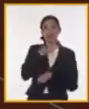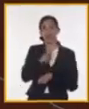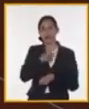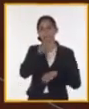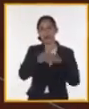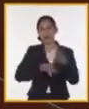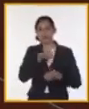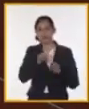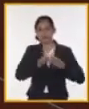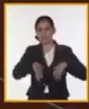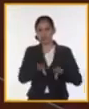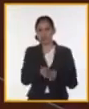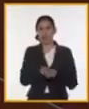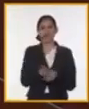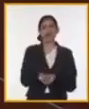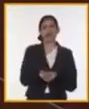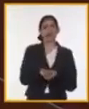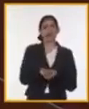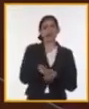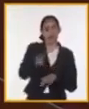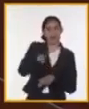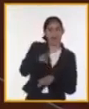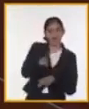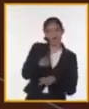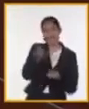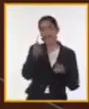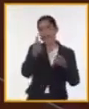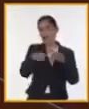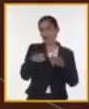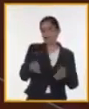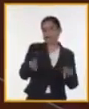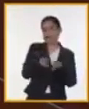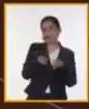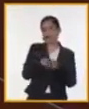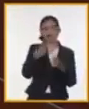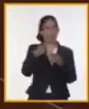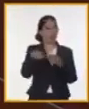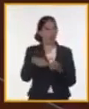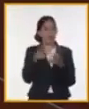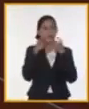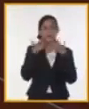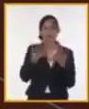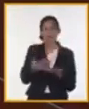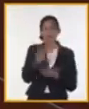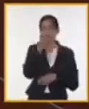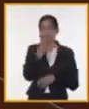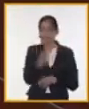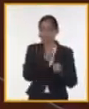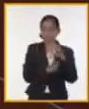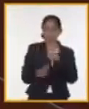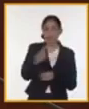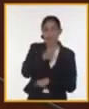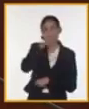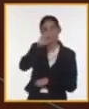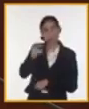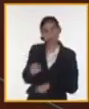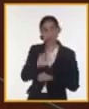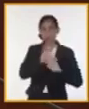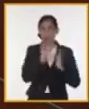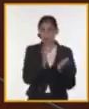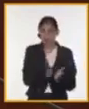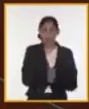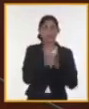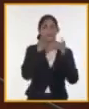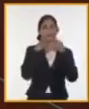de pareja, en los casos donde quedan menores, estamos trabajando también con trabajo, con salud, así que nos pone en